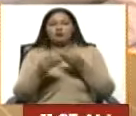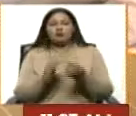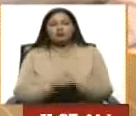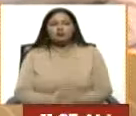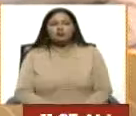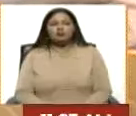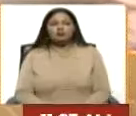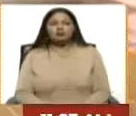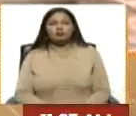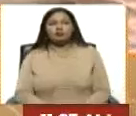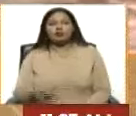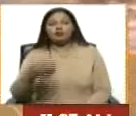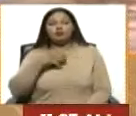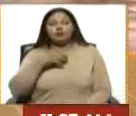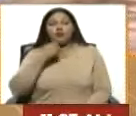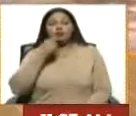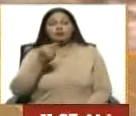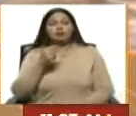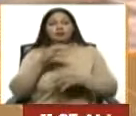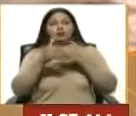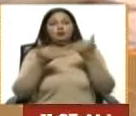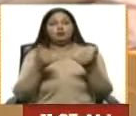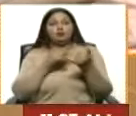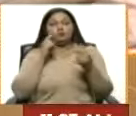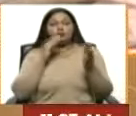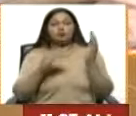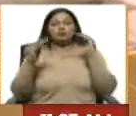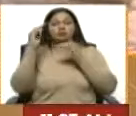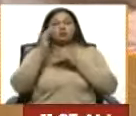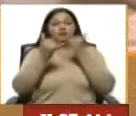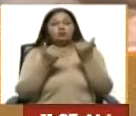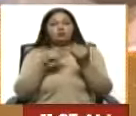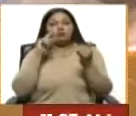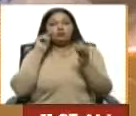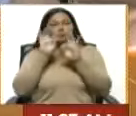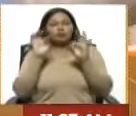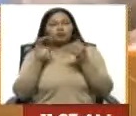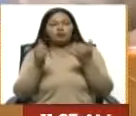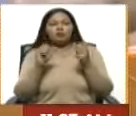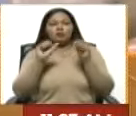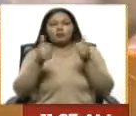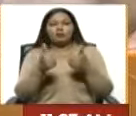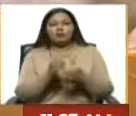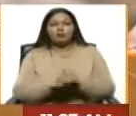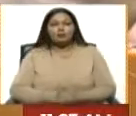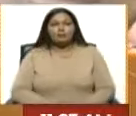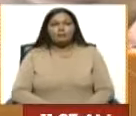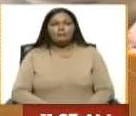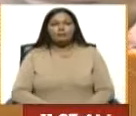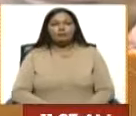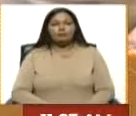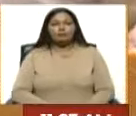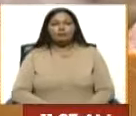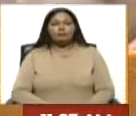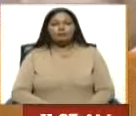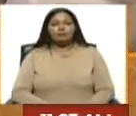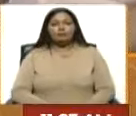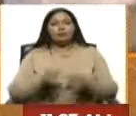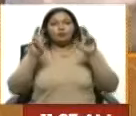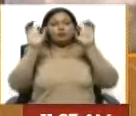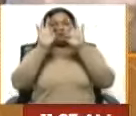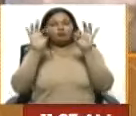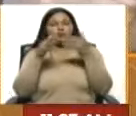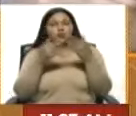esto no lo puedes decir, esto no se puede subir, esto no puede, entonces ahí es donde empieza el nuevo tipo de censura. Eso es un